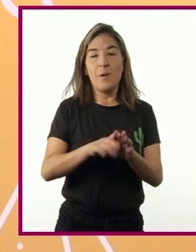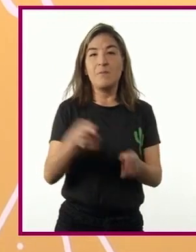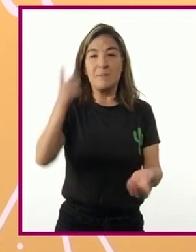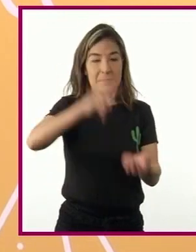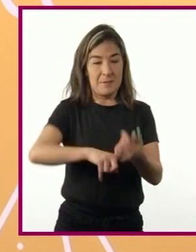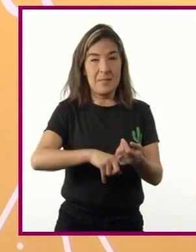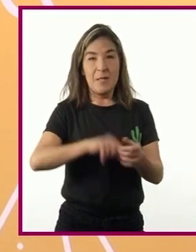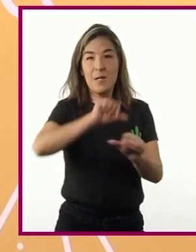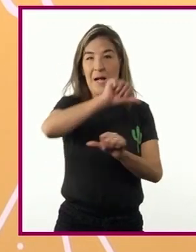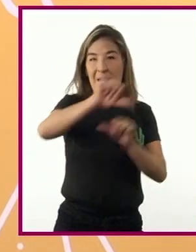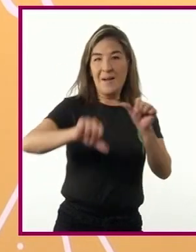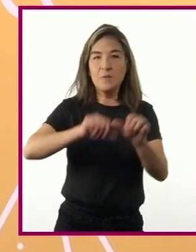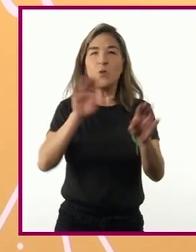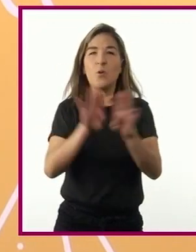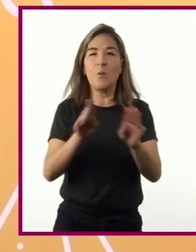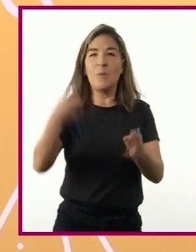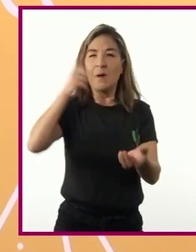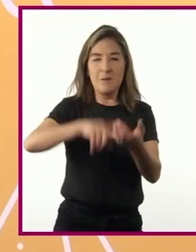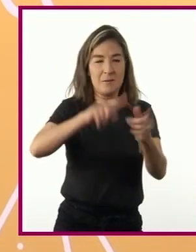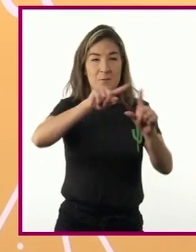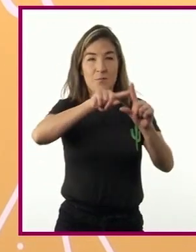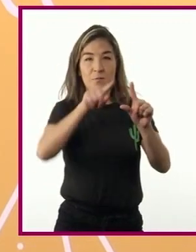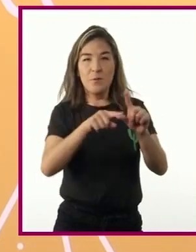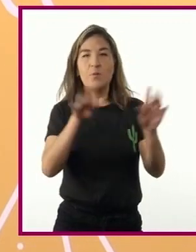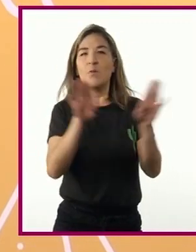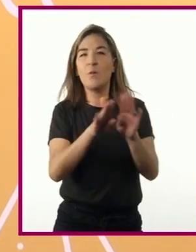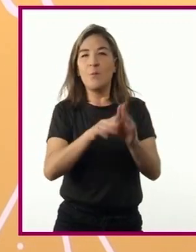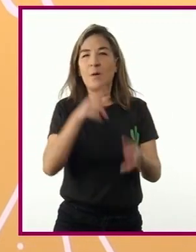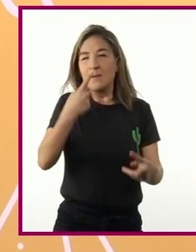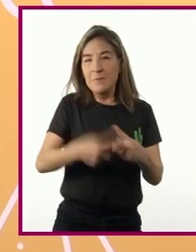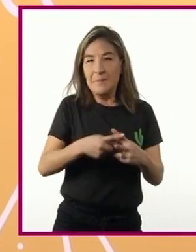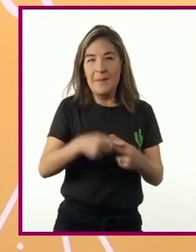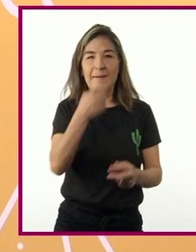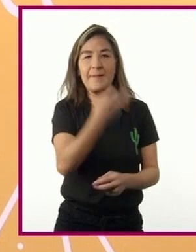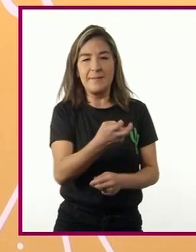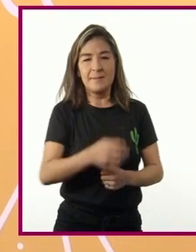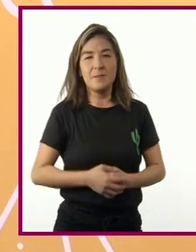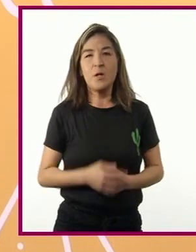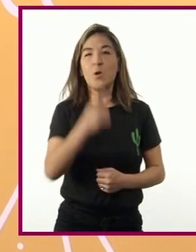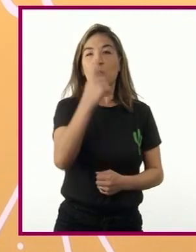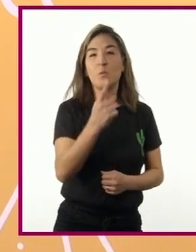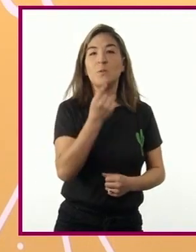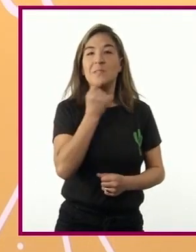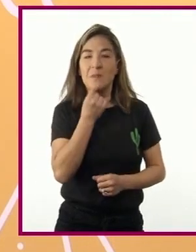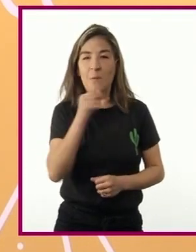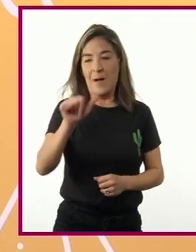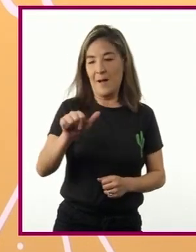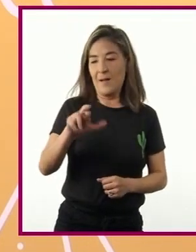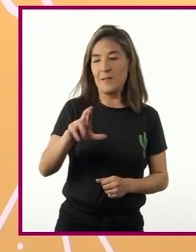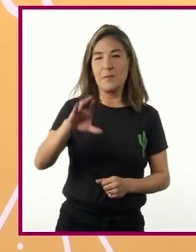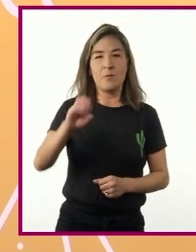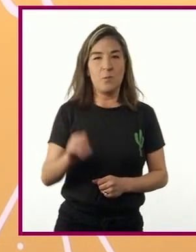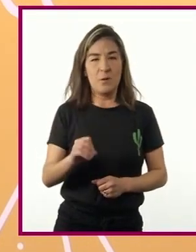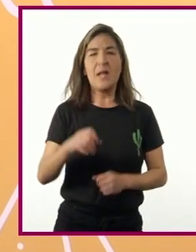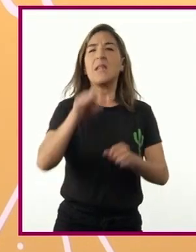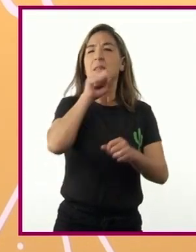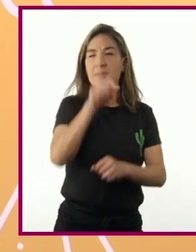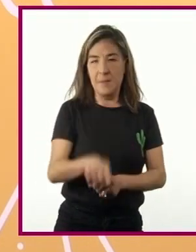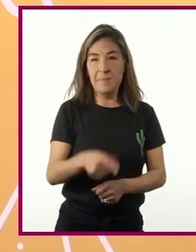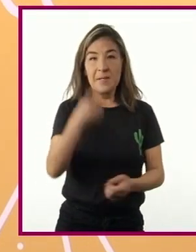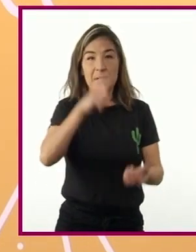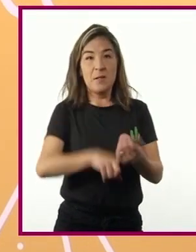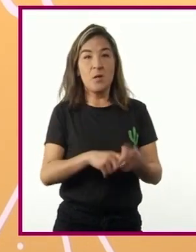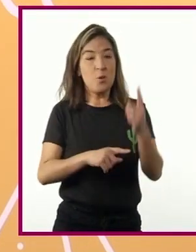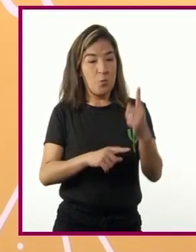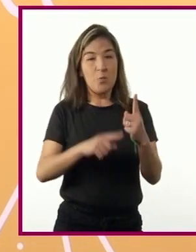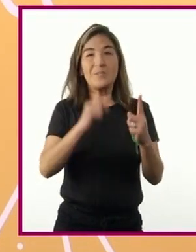el ángulo que forma con una unidad astronómica es de un segundo de arco. Por su parte, un